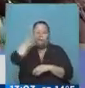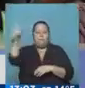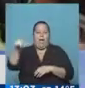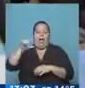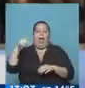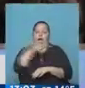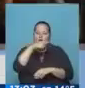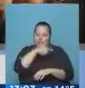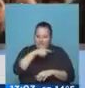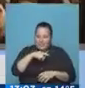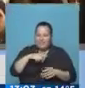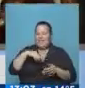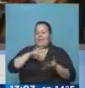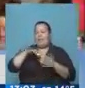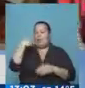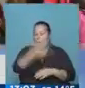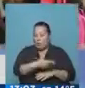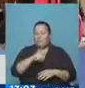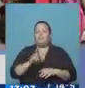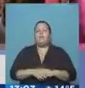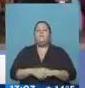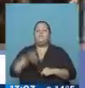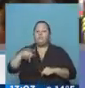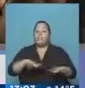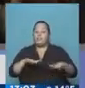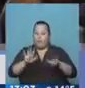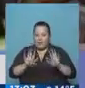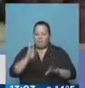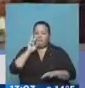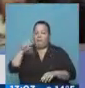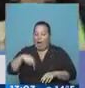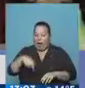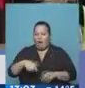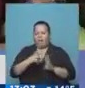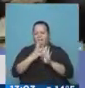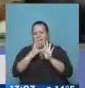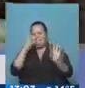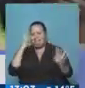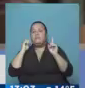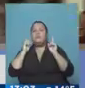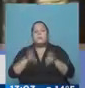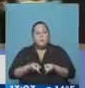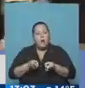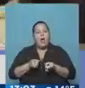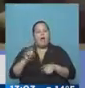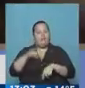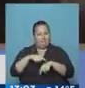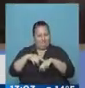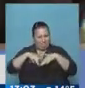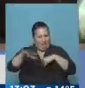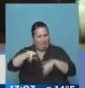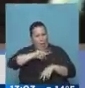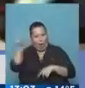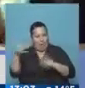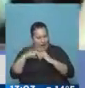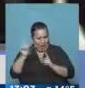zona oeste del gran buenos aires este es el panorama que podemos ver ahora largas colas sin embargo no es la hora pico de regreso